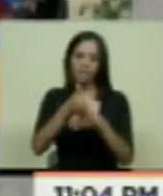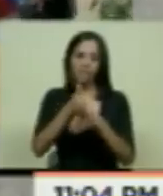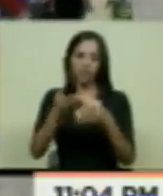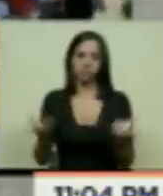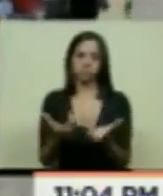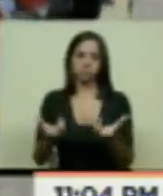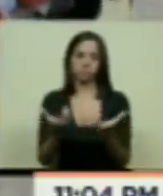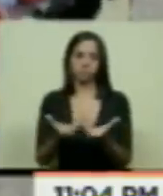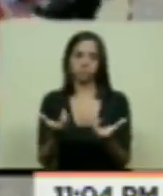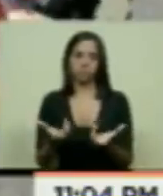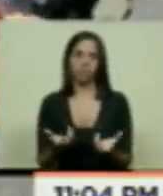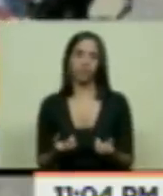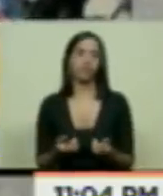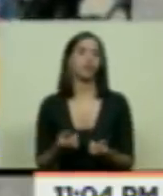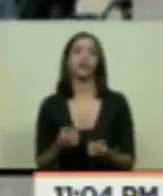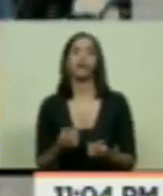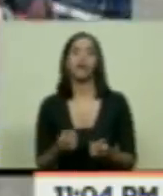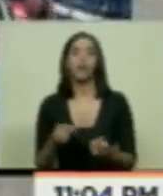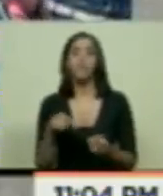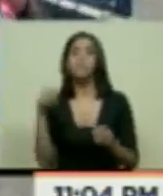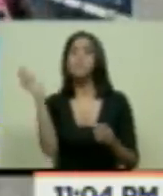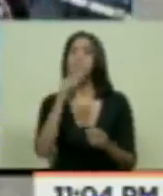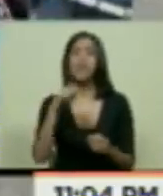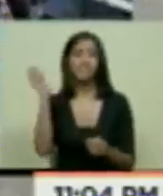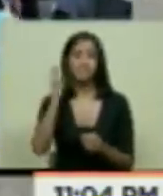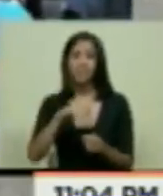Cuando una gente que tiene 14 meses sin gas.